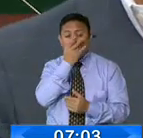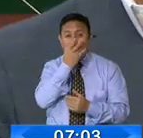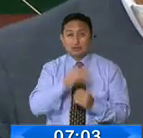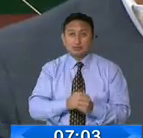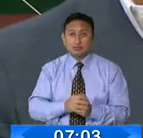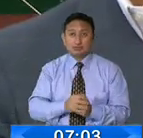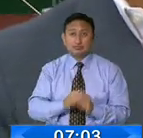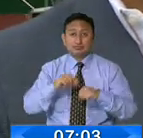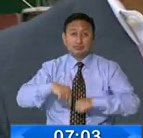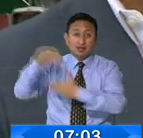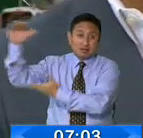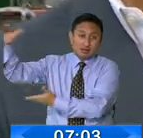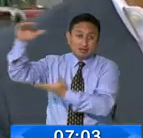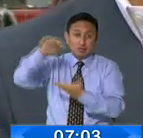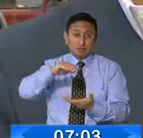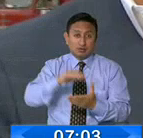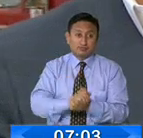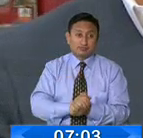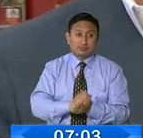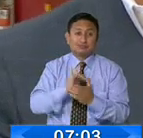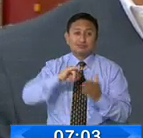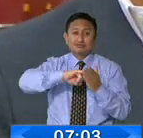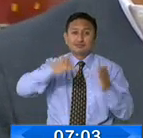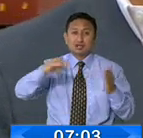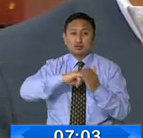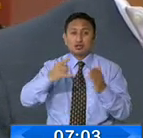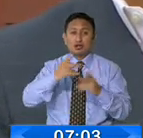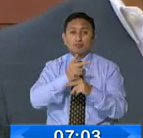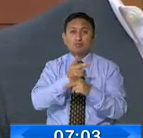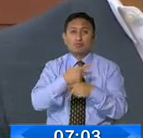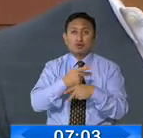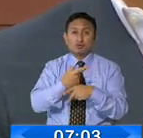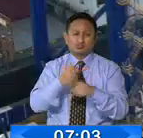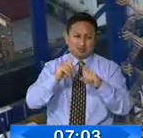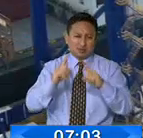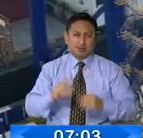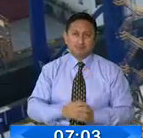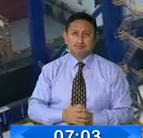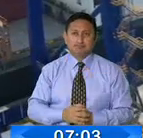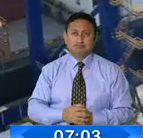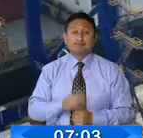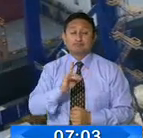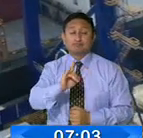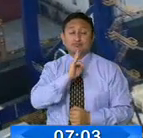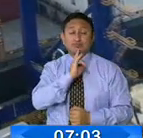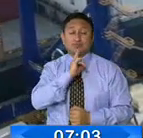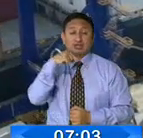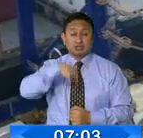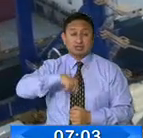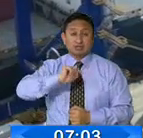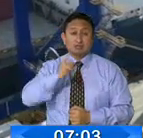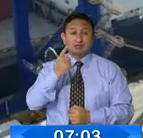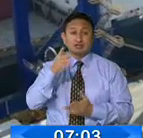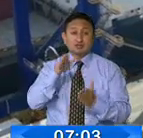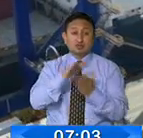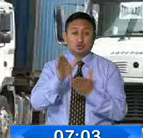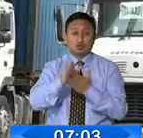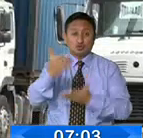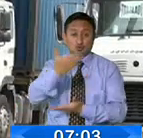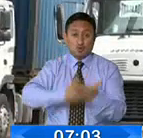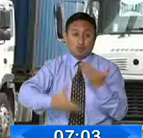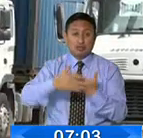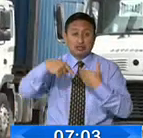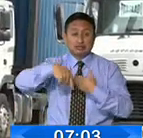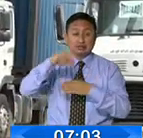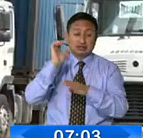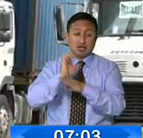y de importación, algo que tiene que ver con tecnología y productos varios. Estados Unidos es uno de los principales socios comerciales que tiene